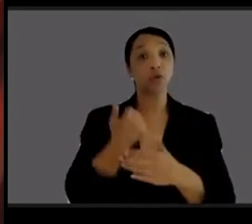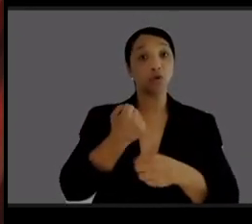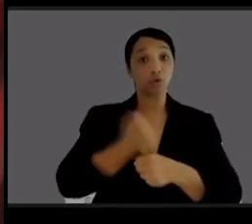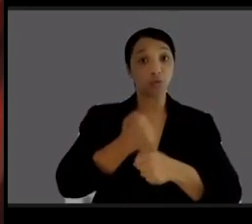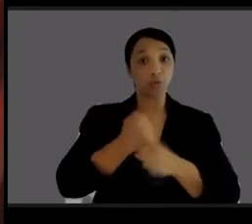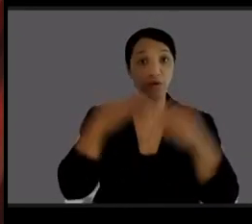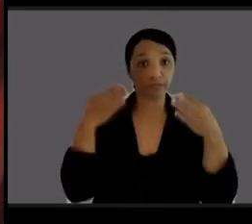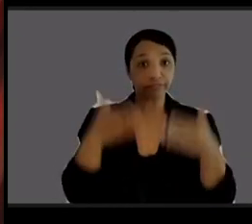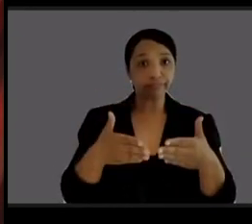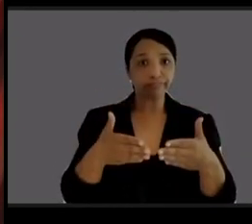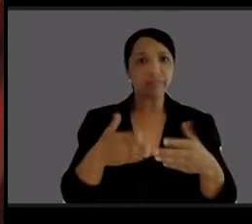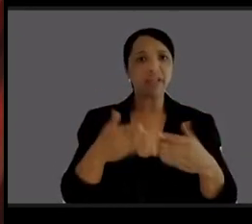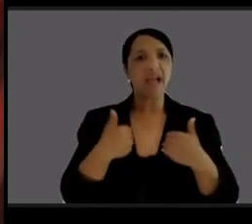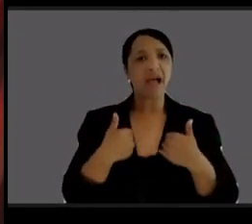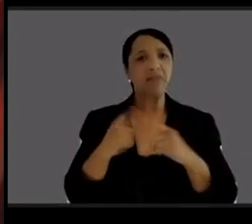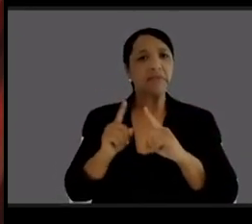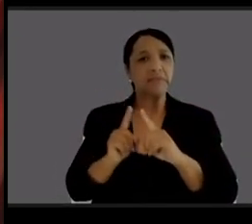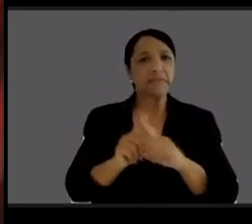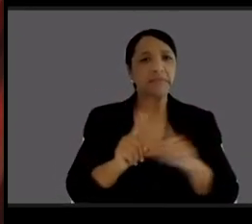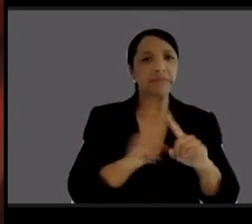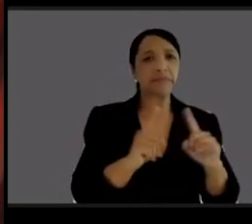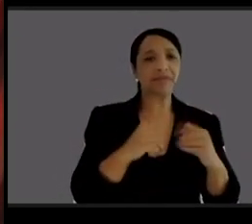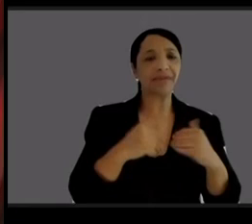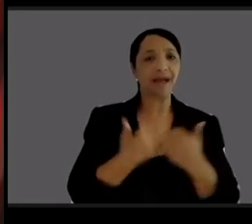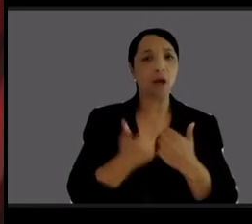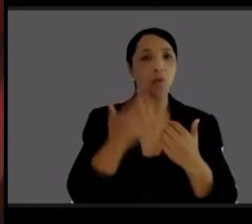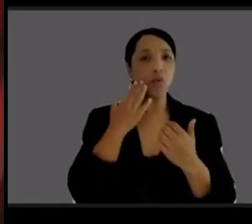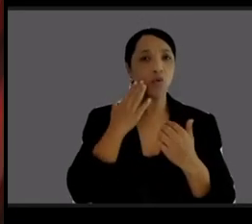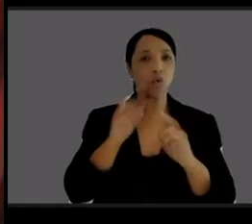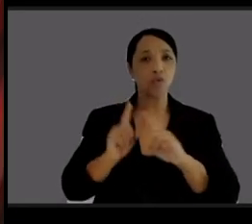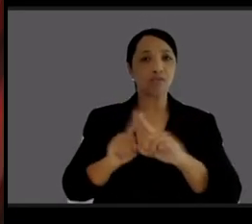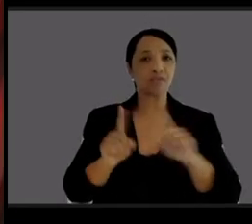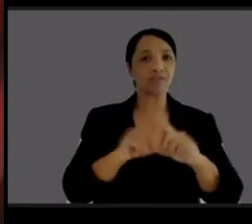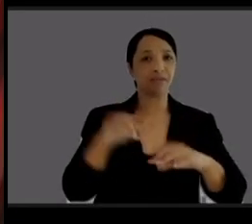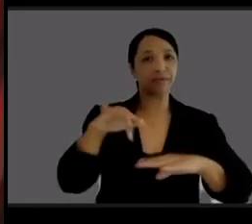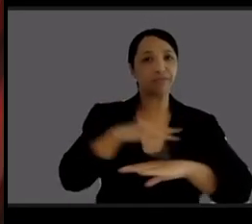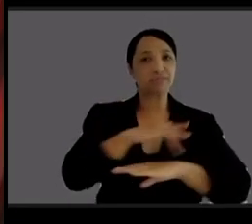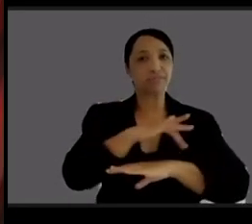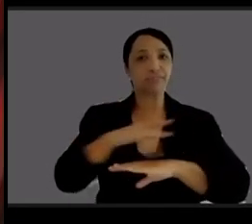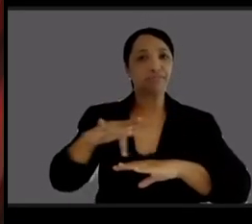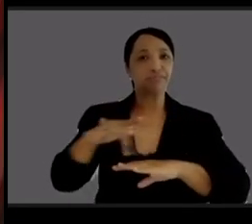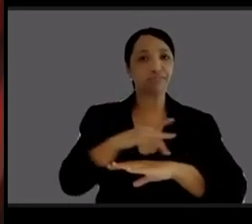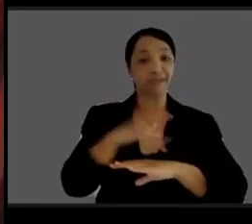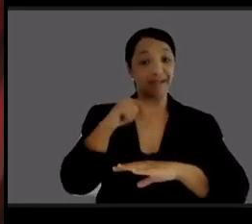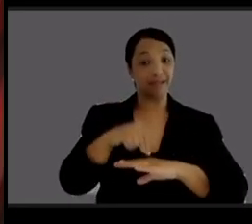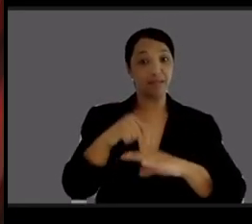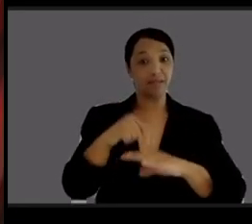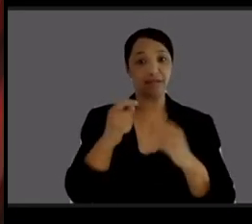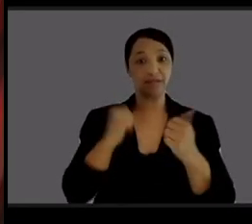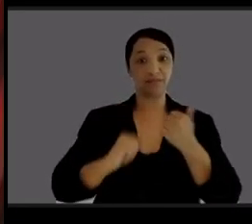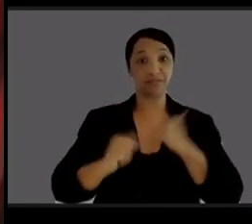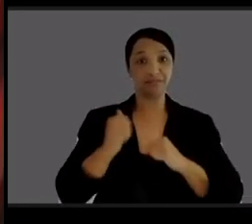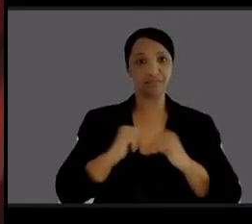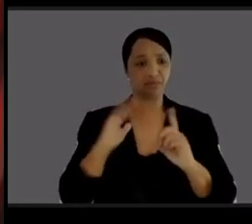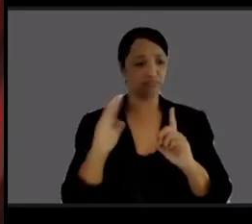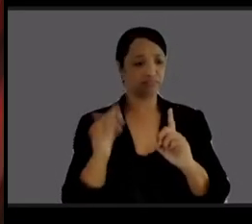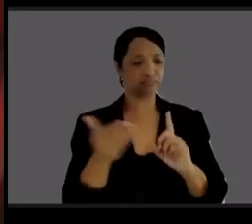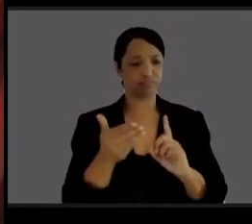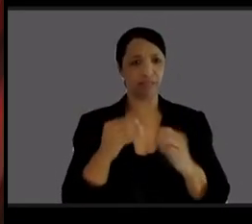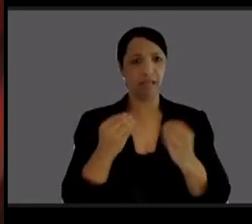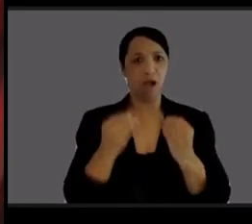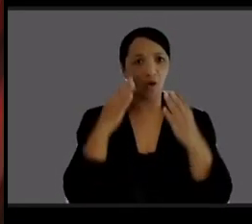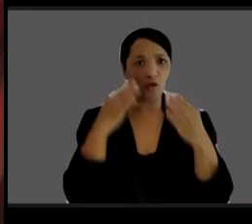este nuevo trabajo, un espíritu heroico de león aparece en una escena Reijinshi, una obra maestra